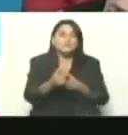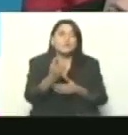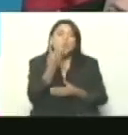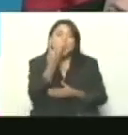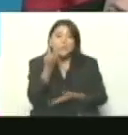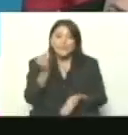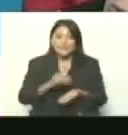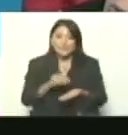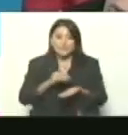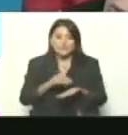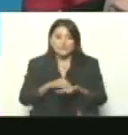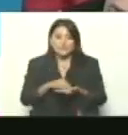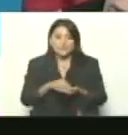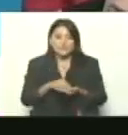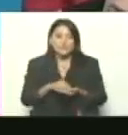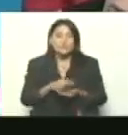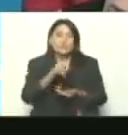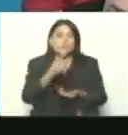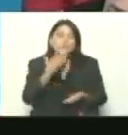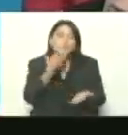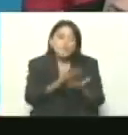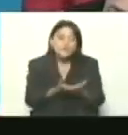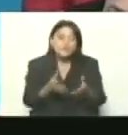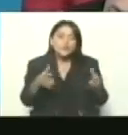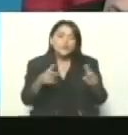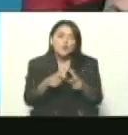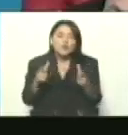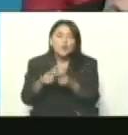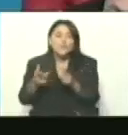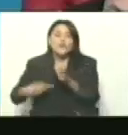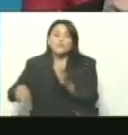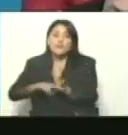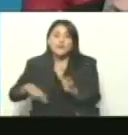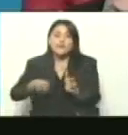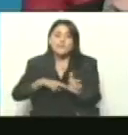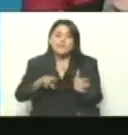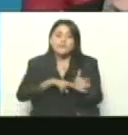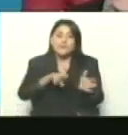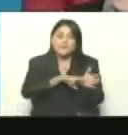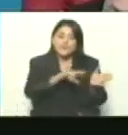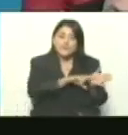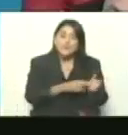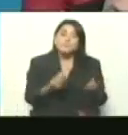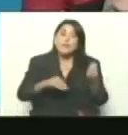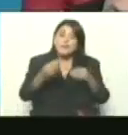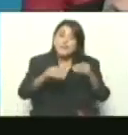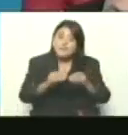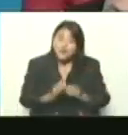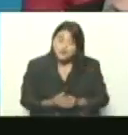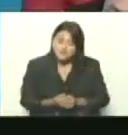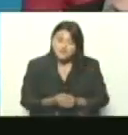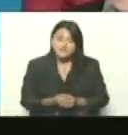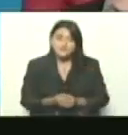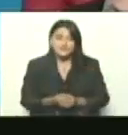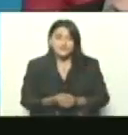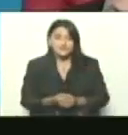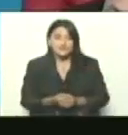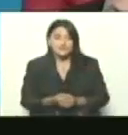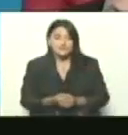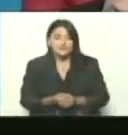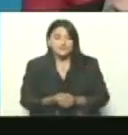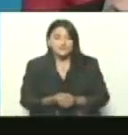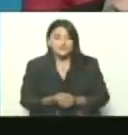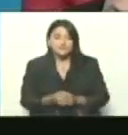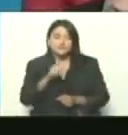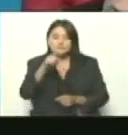Se propuso que se reúnan más activamente, se propuso que los ministros se reúnan más activamente. Y ese segundo gran reto es, sobre